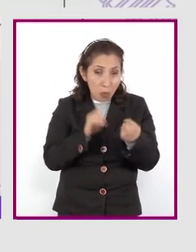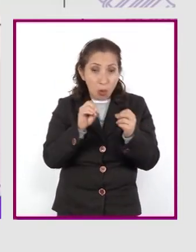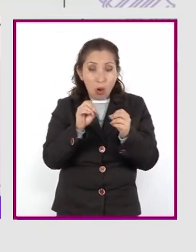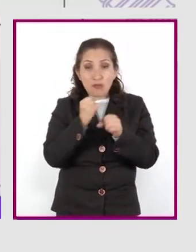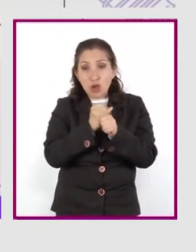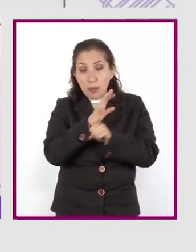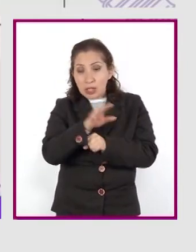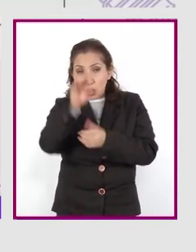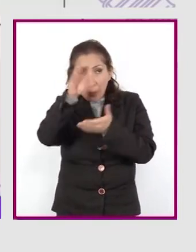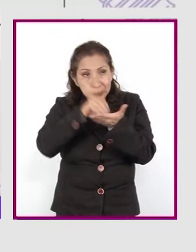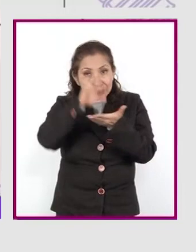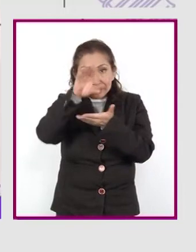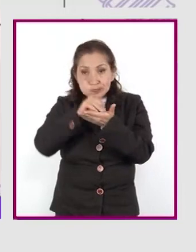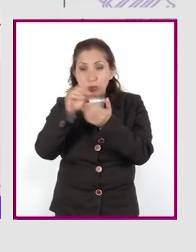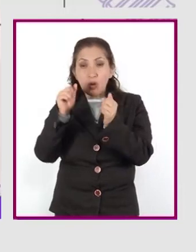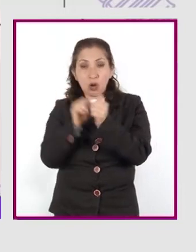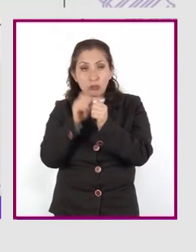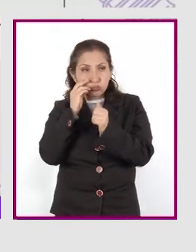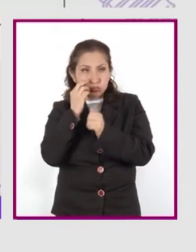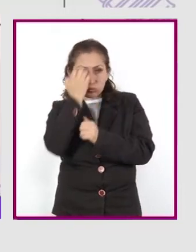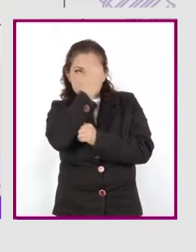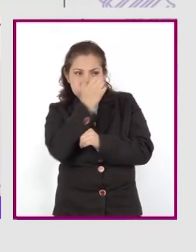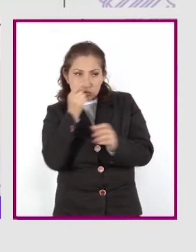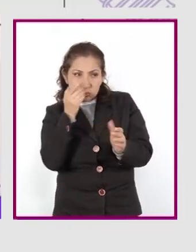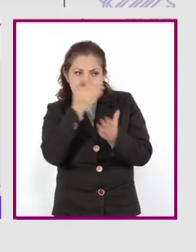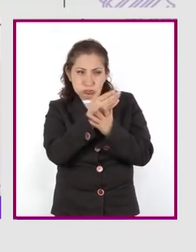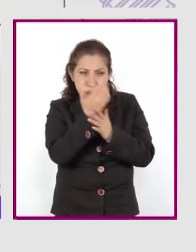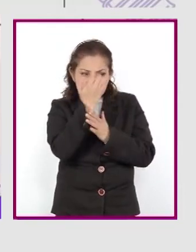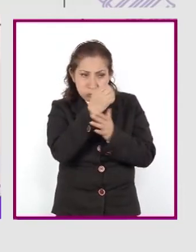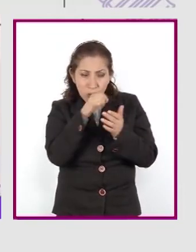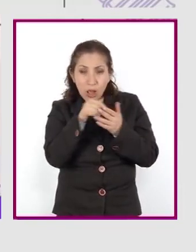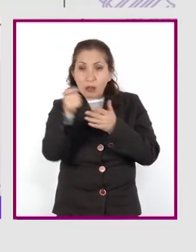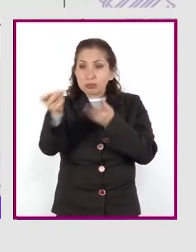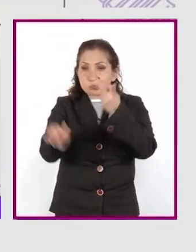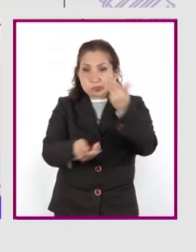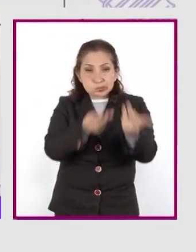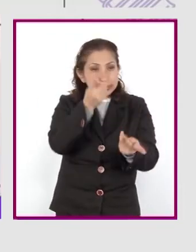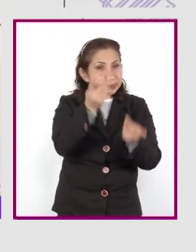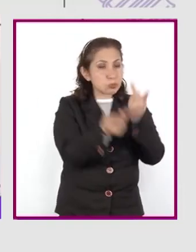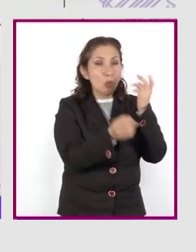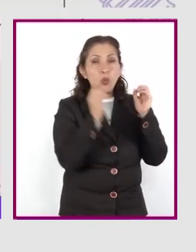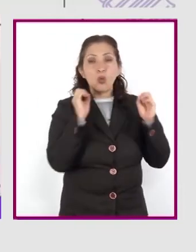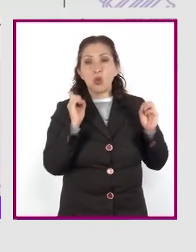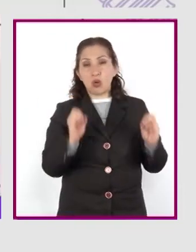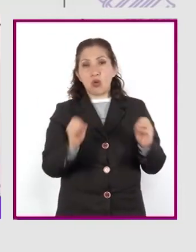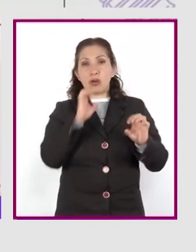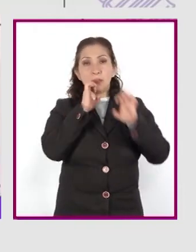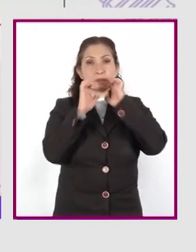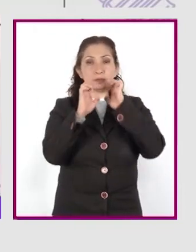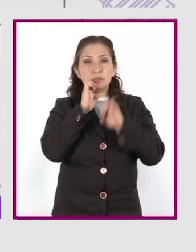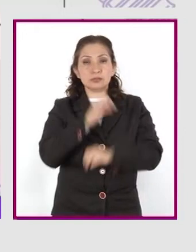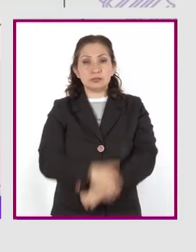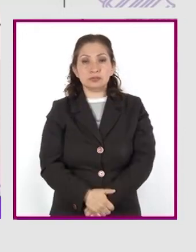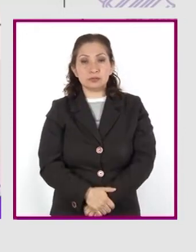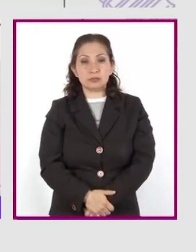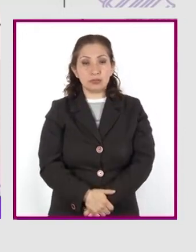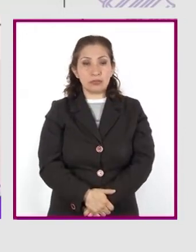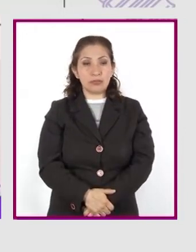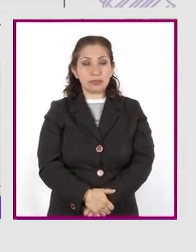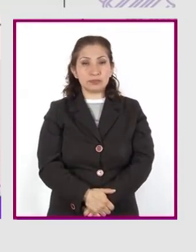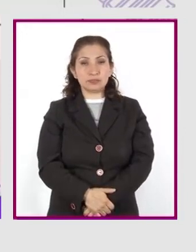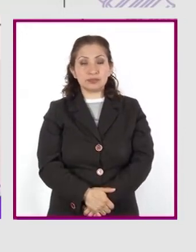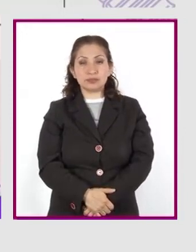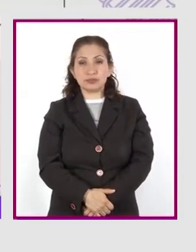recabando información mediante la observación directa, encuestas y/o entrevistas.